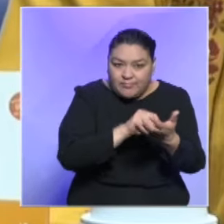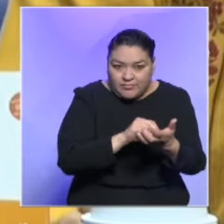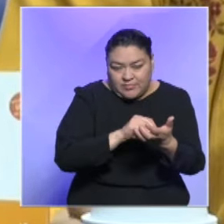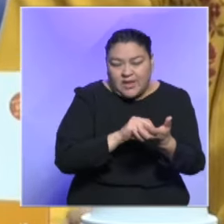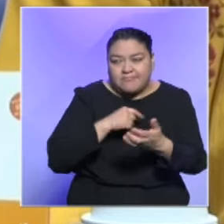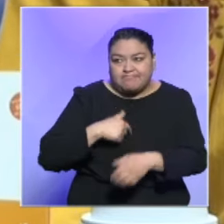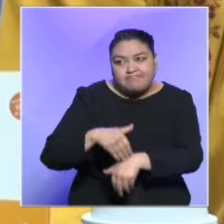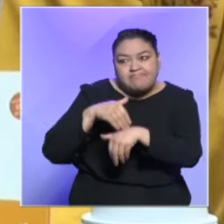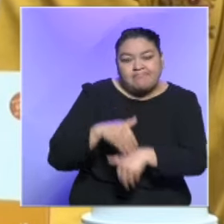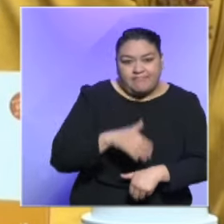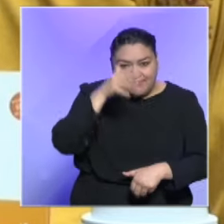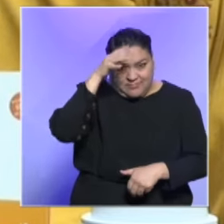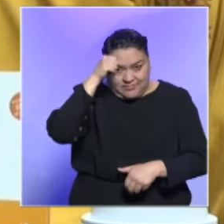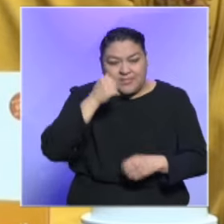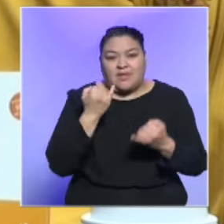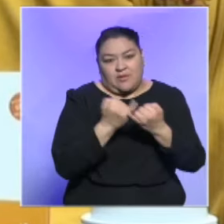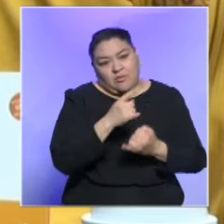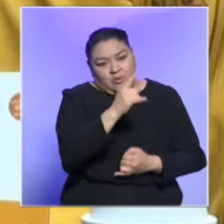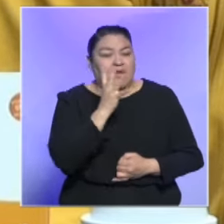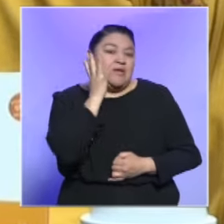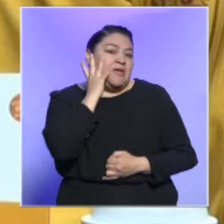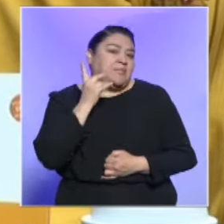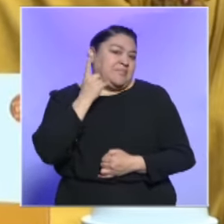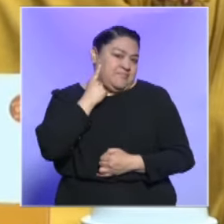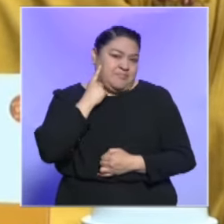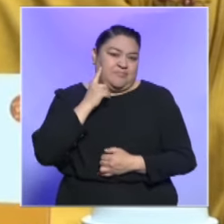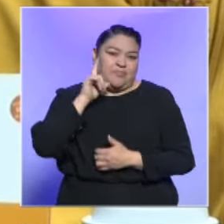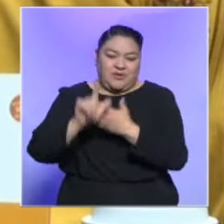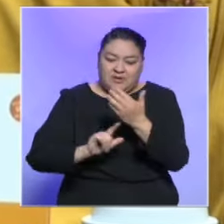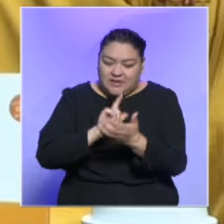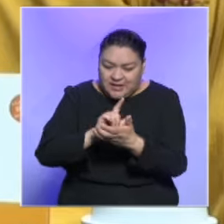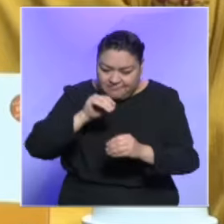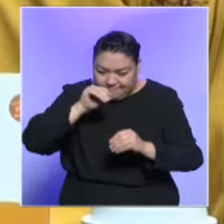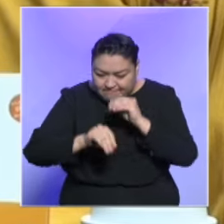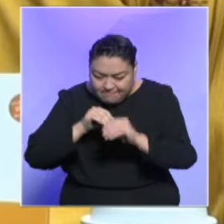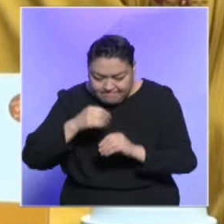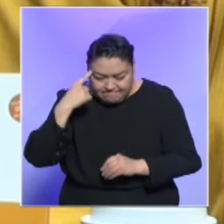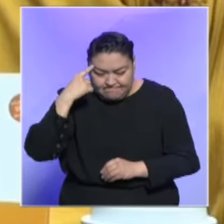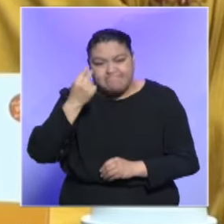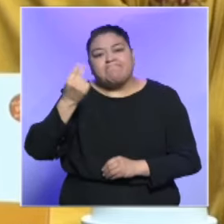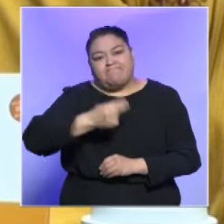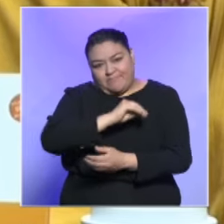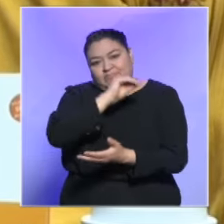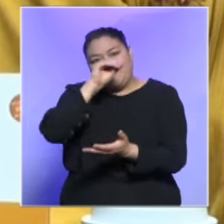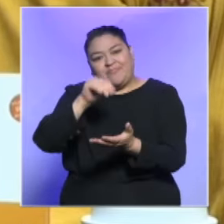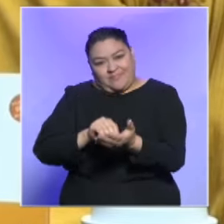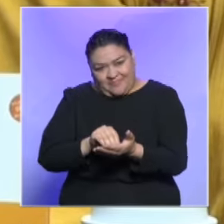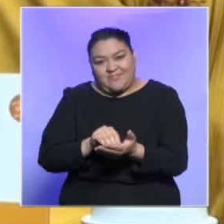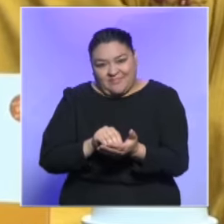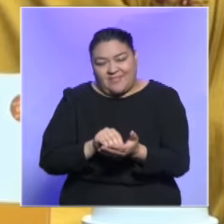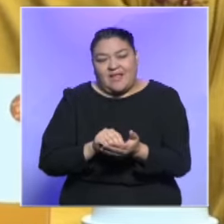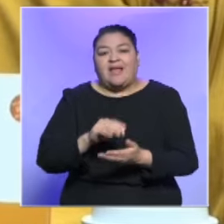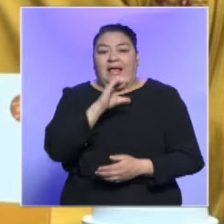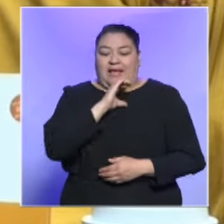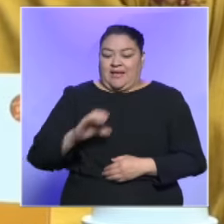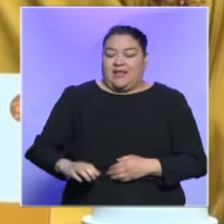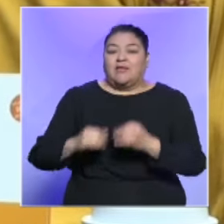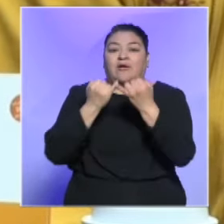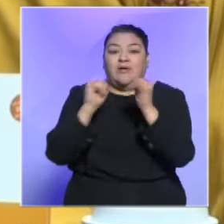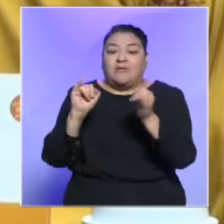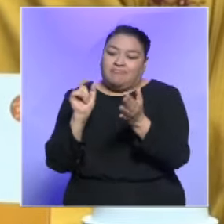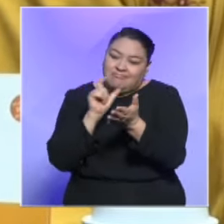ese sentido también el legislador, el constituyente, el poder reformador, consideró necesario incorporar la figura de la candidatura